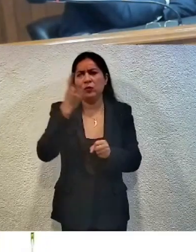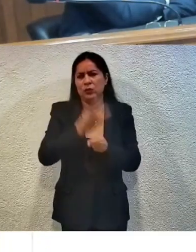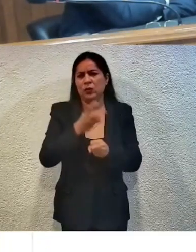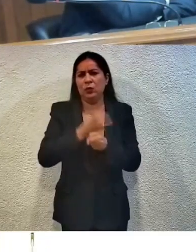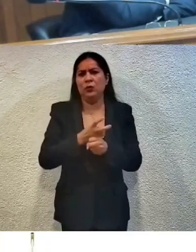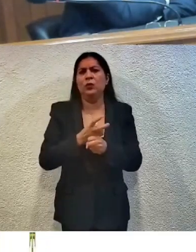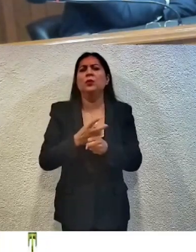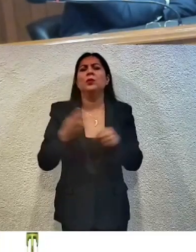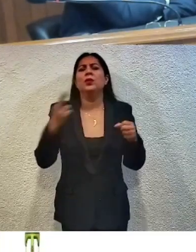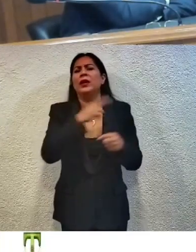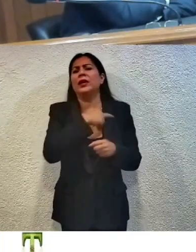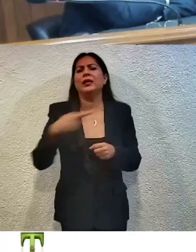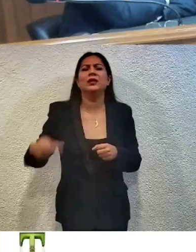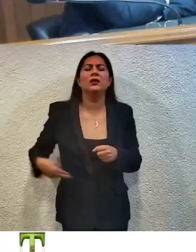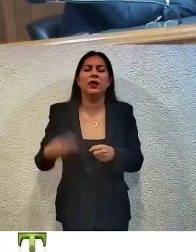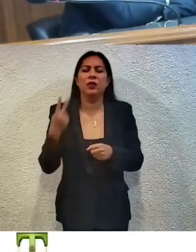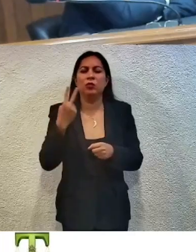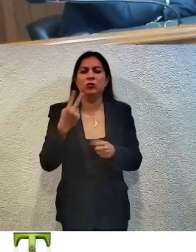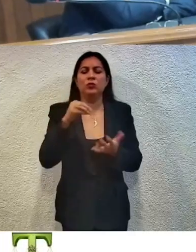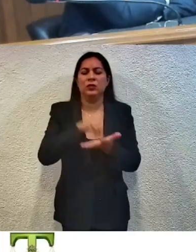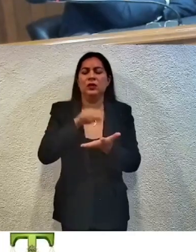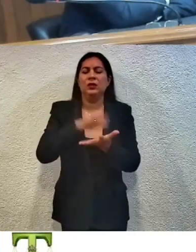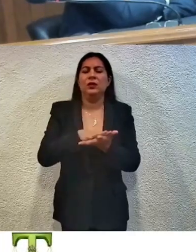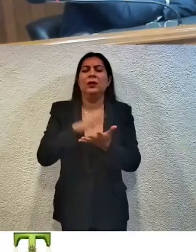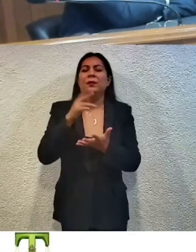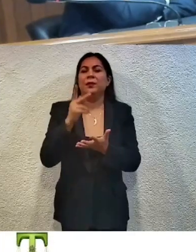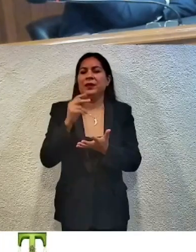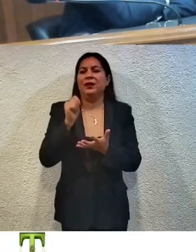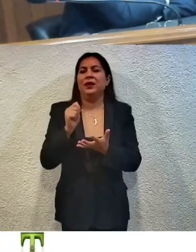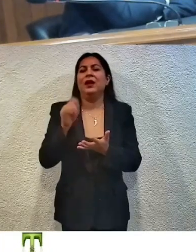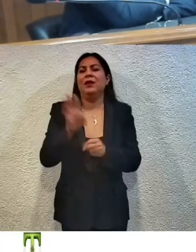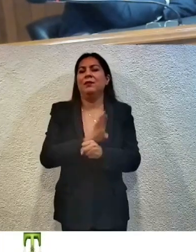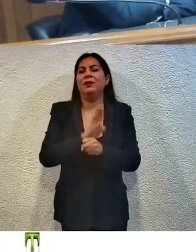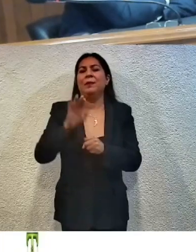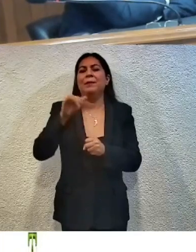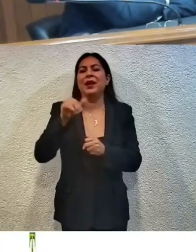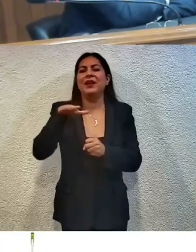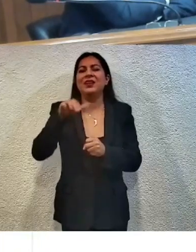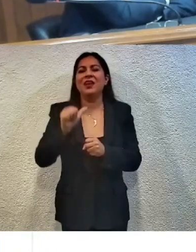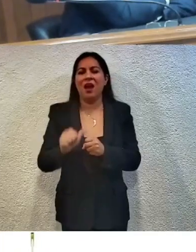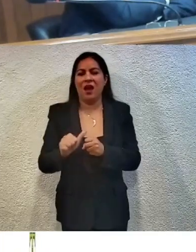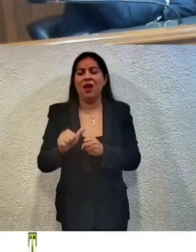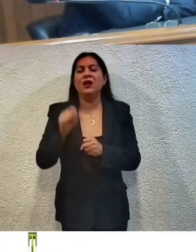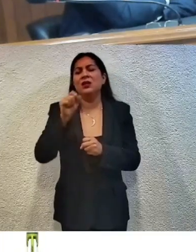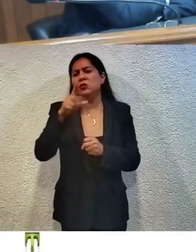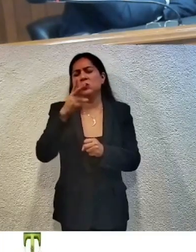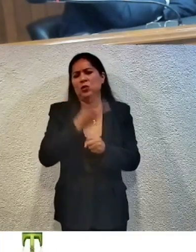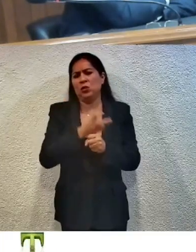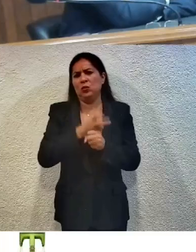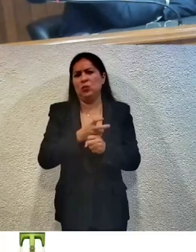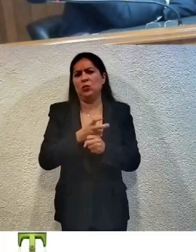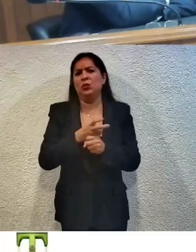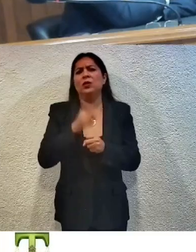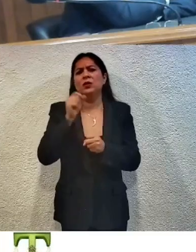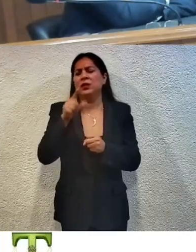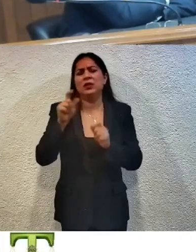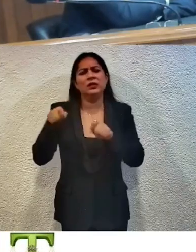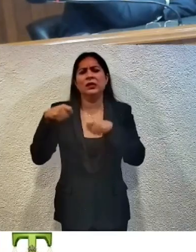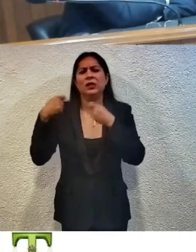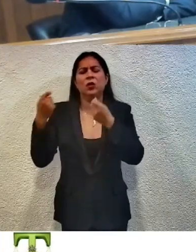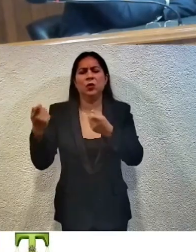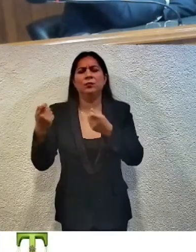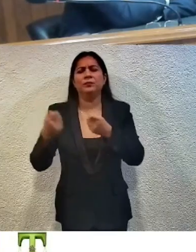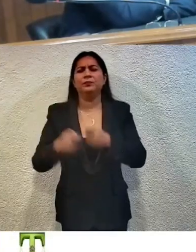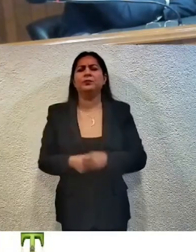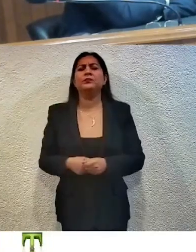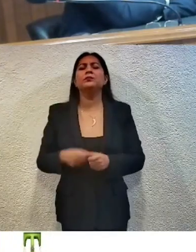por la regiduría 2 registrada por el partido a favor de María Otilia Castillo Rojas y su suplente, y asignó